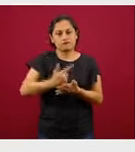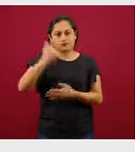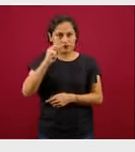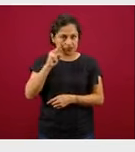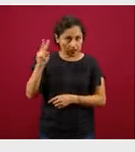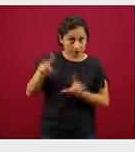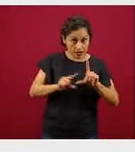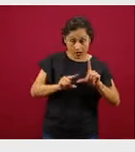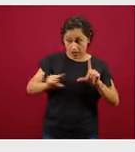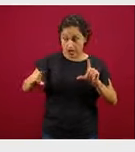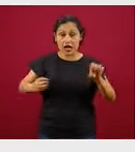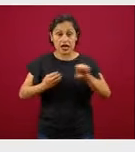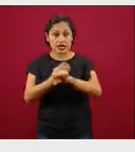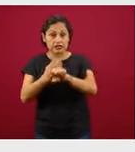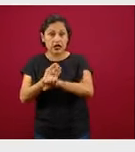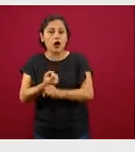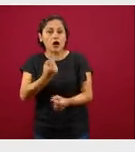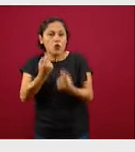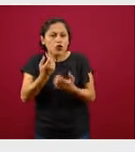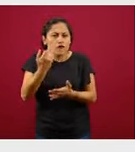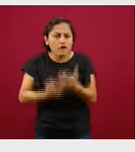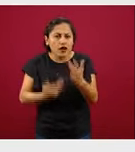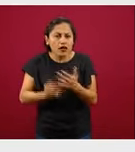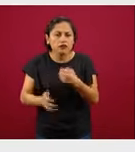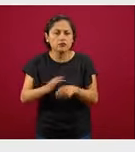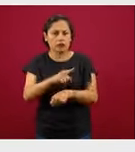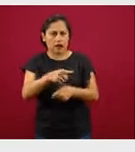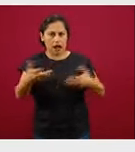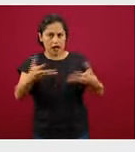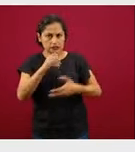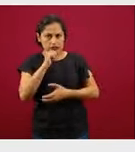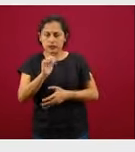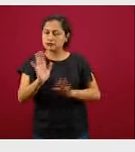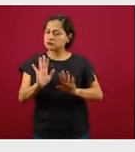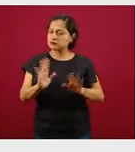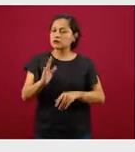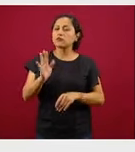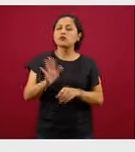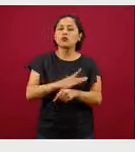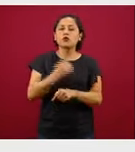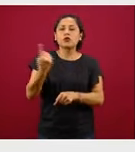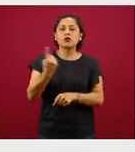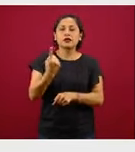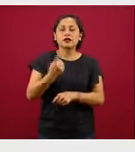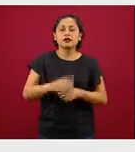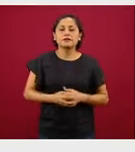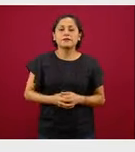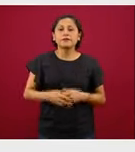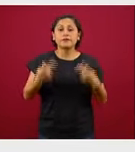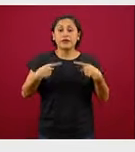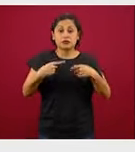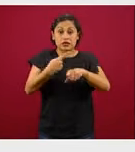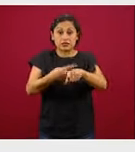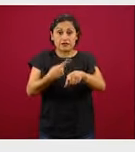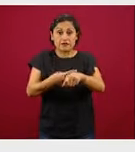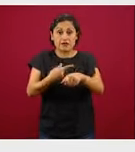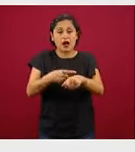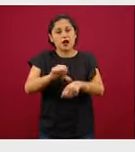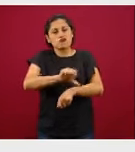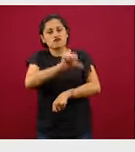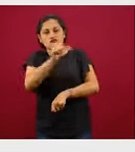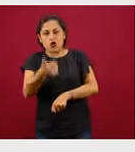federativa faltante, no es porque no haya hecho regulaciones, simple y sencillamente es porque estos pacientes no son COVID, no han entrado